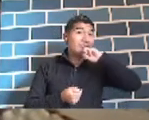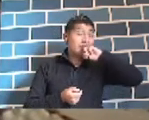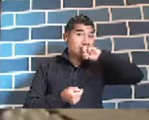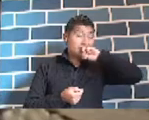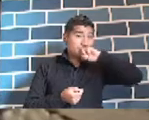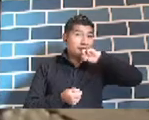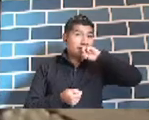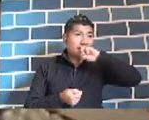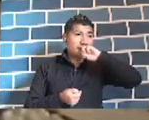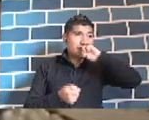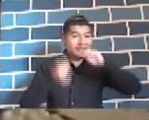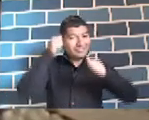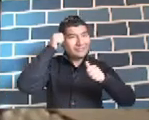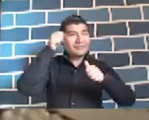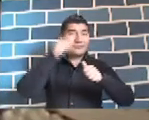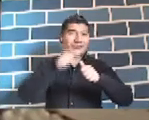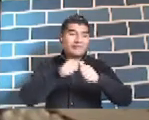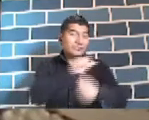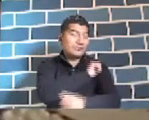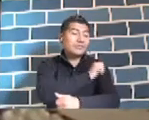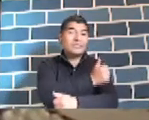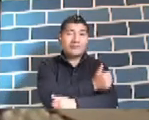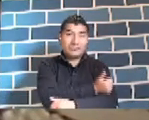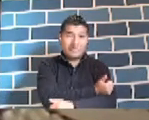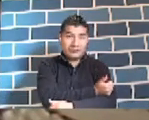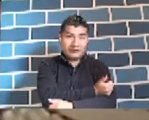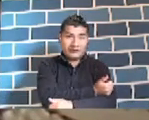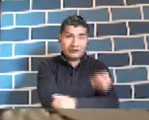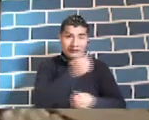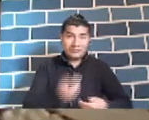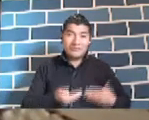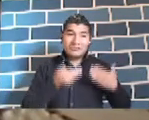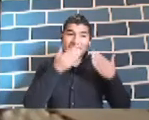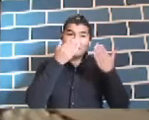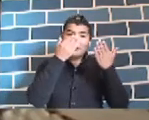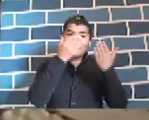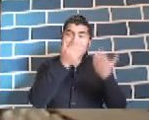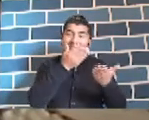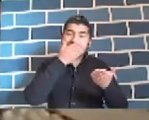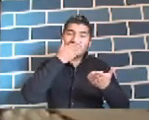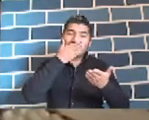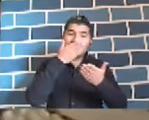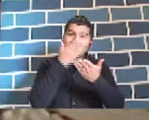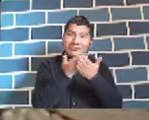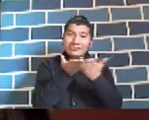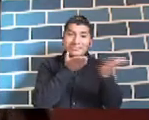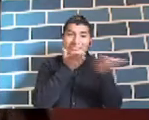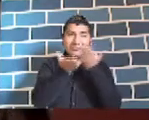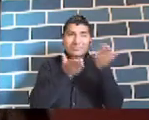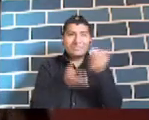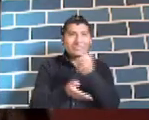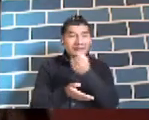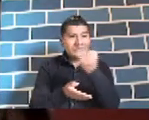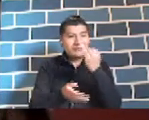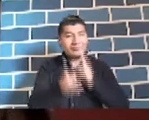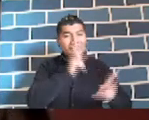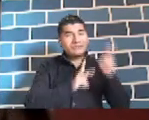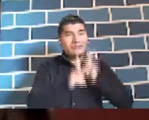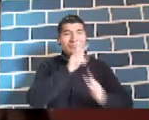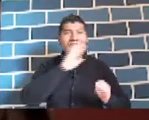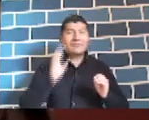oportunidad nos recordó la autoridad bien ejercida es aquella que se pone al servicio de los demás